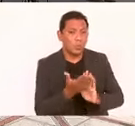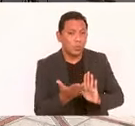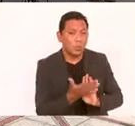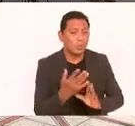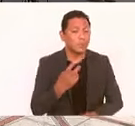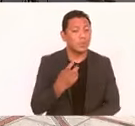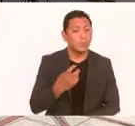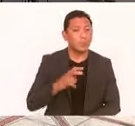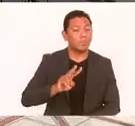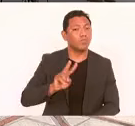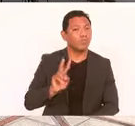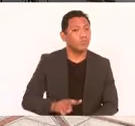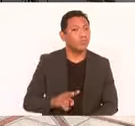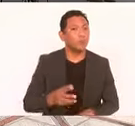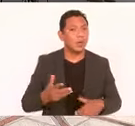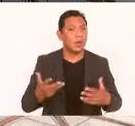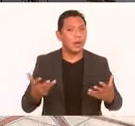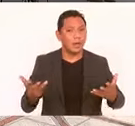ha